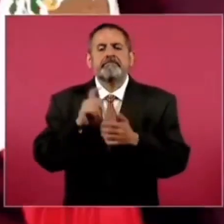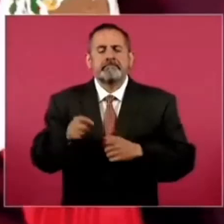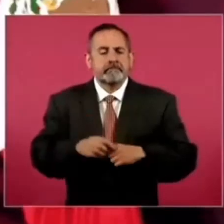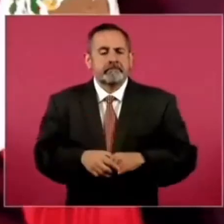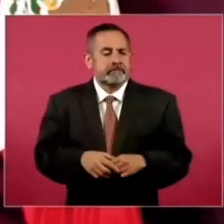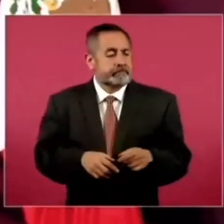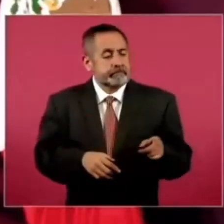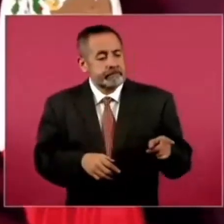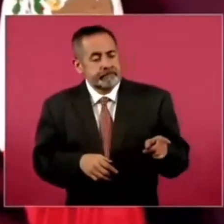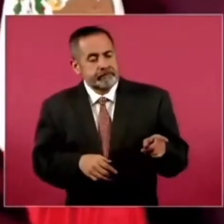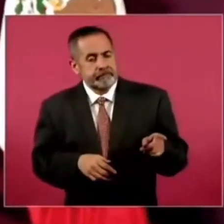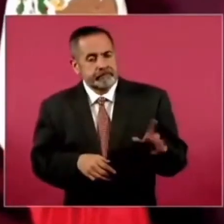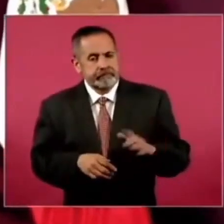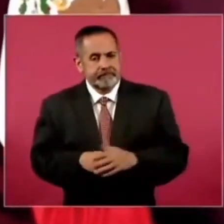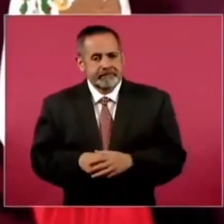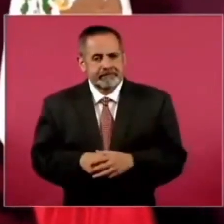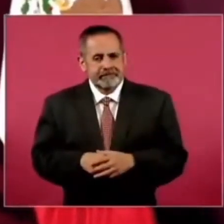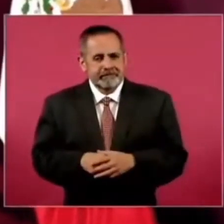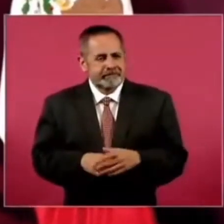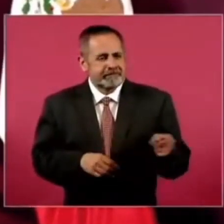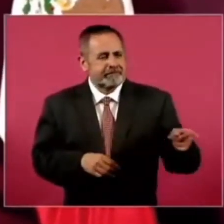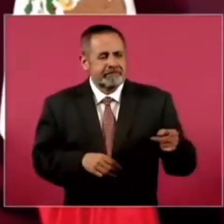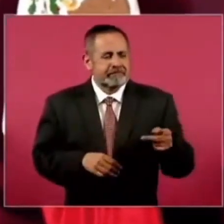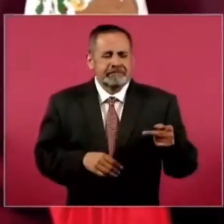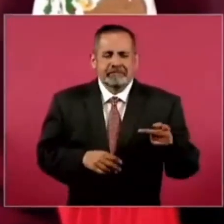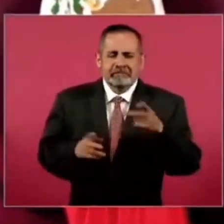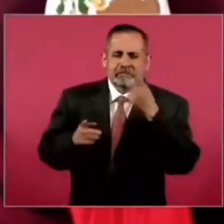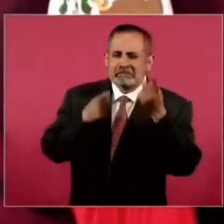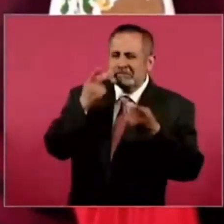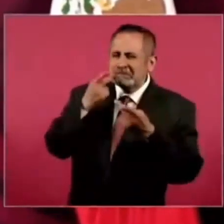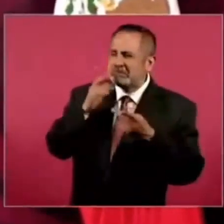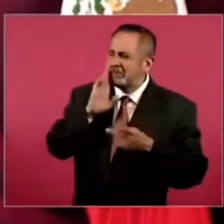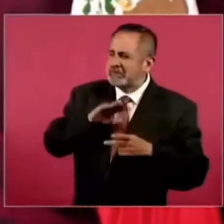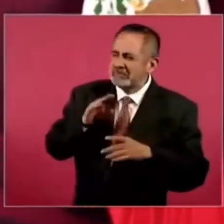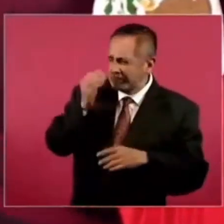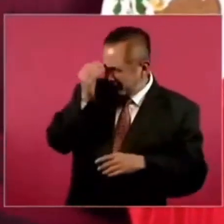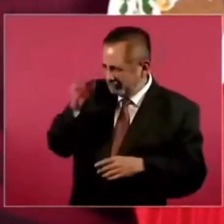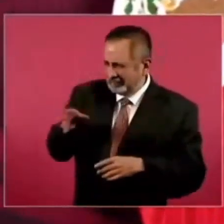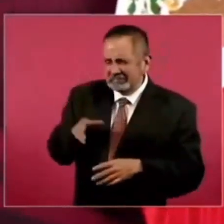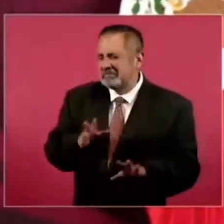ese, no fue ni siquiera vendaval,